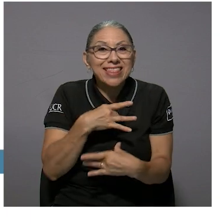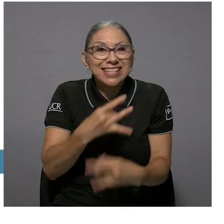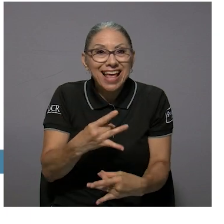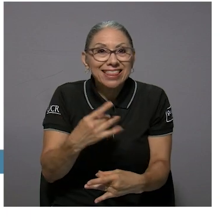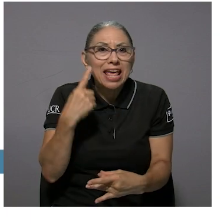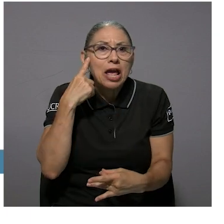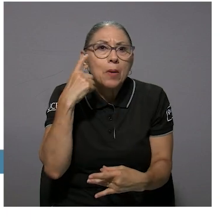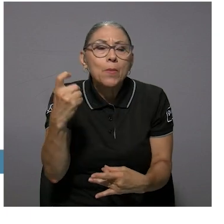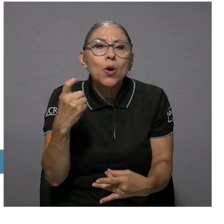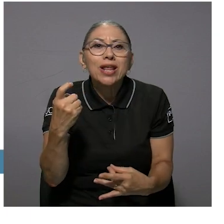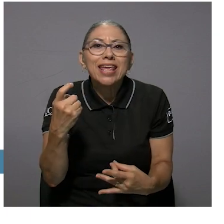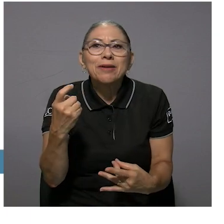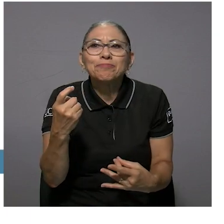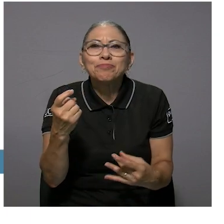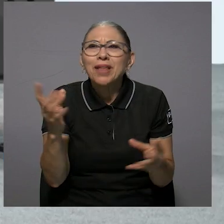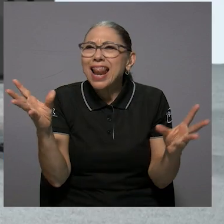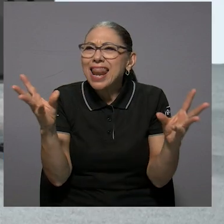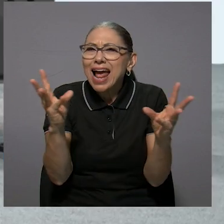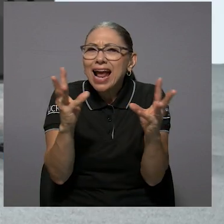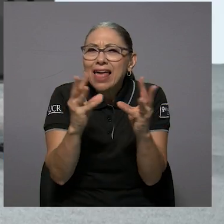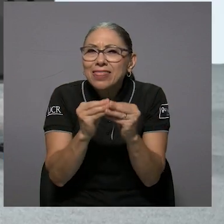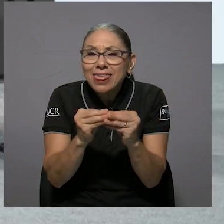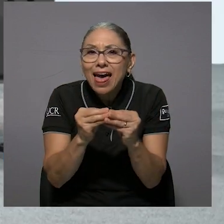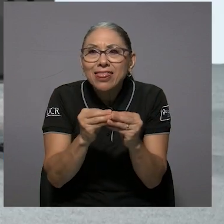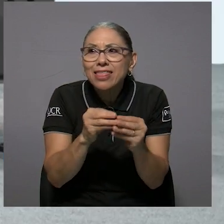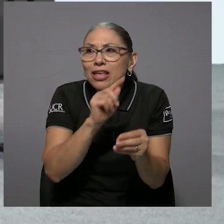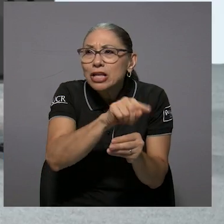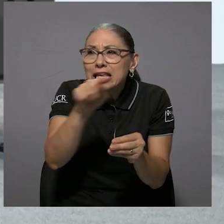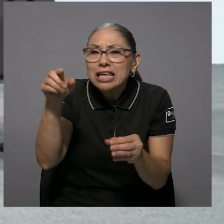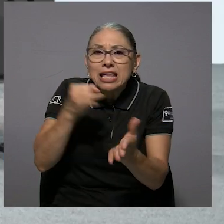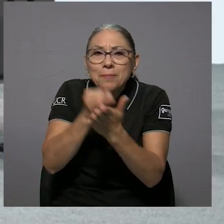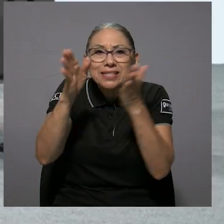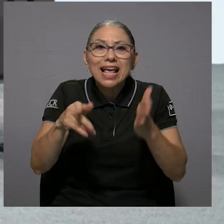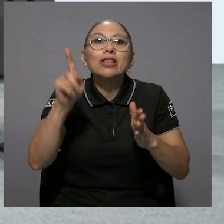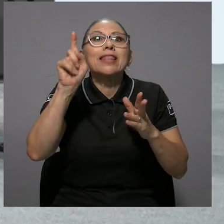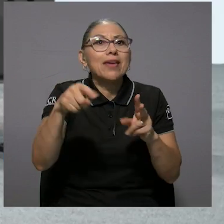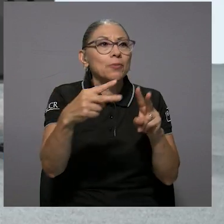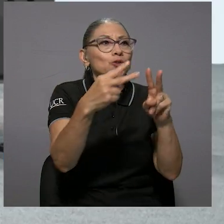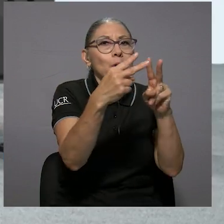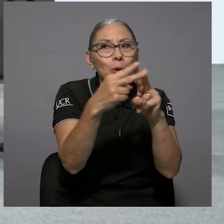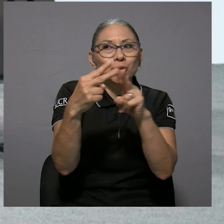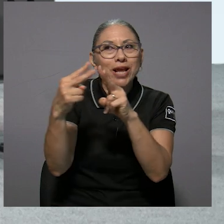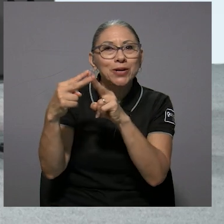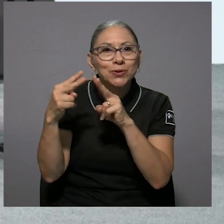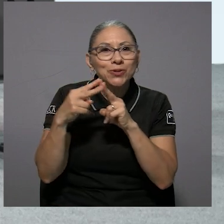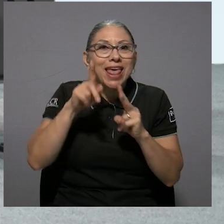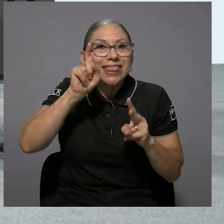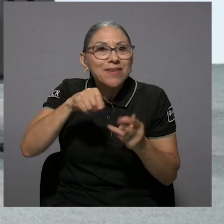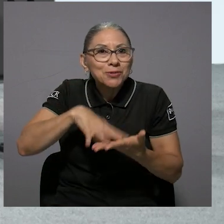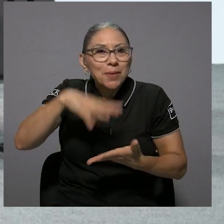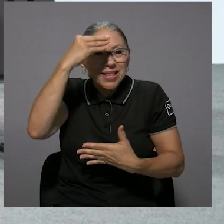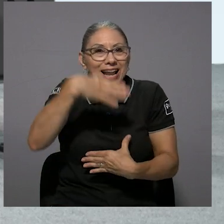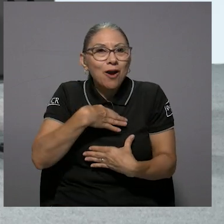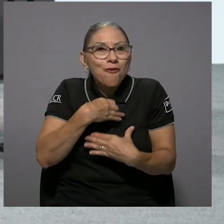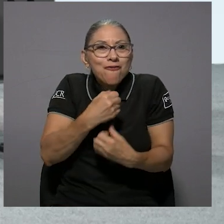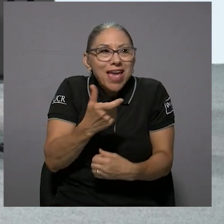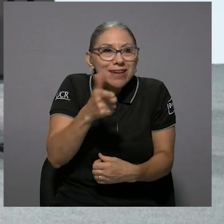la cantidad de personas investigadoras, teníamos que conocernos, teníamos que aprender a confiar unas a otras,